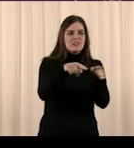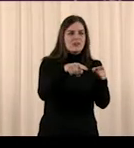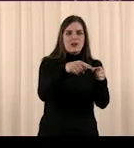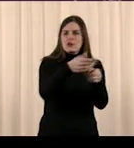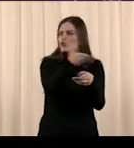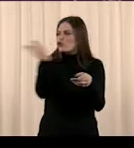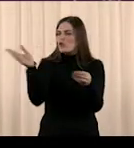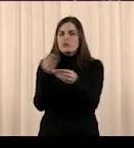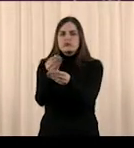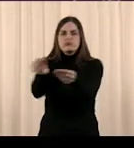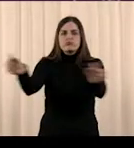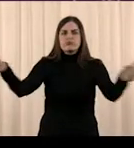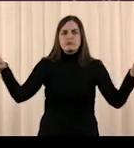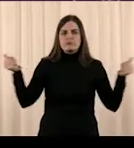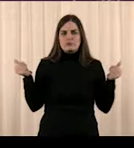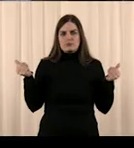desaparecen.